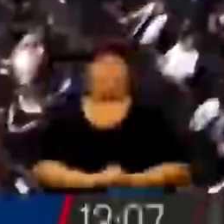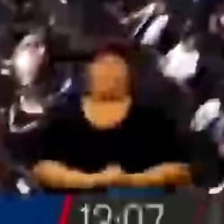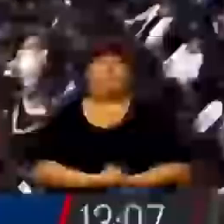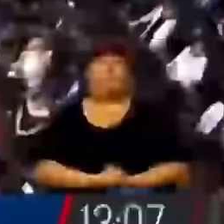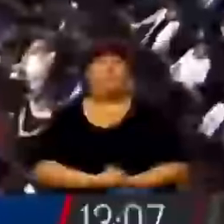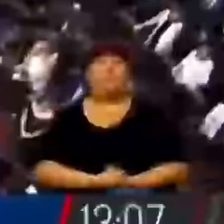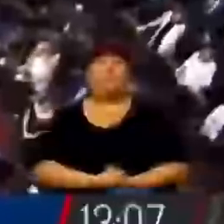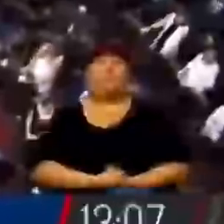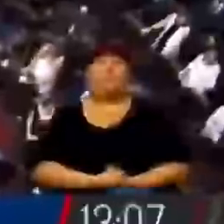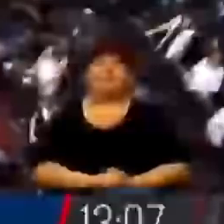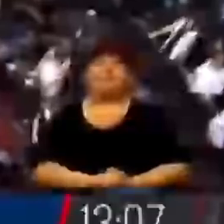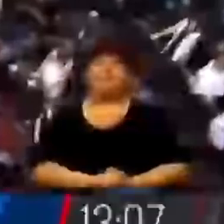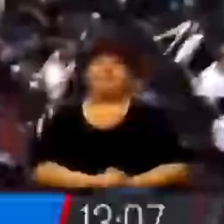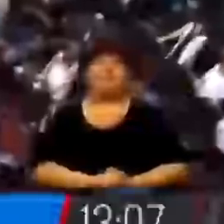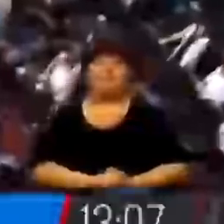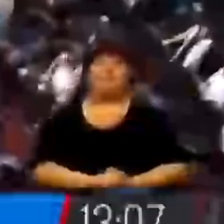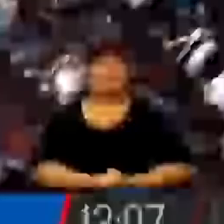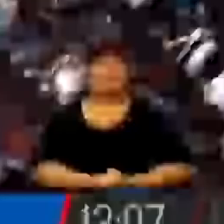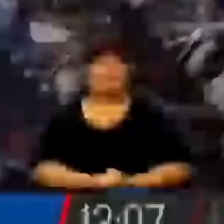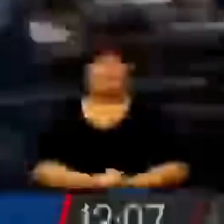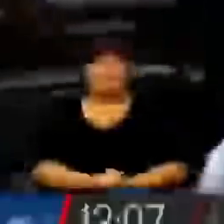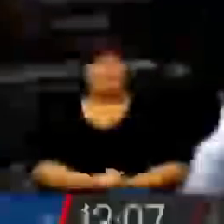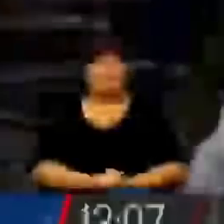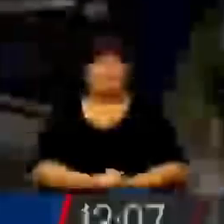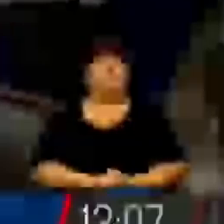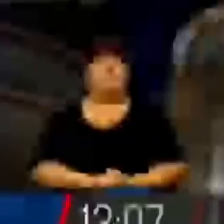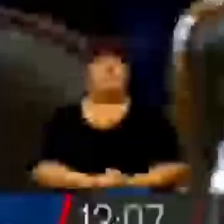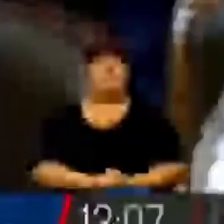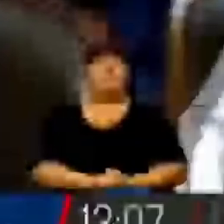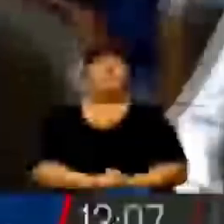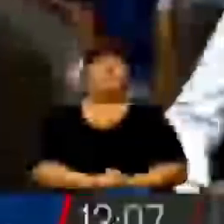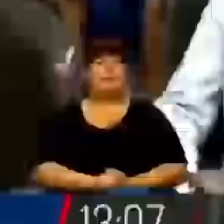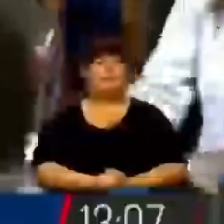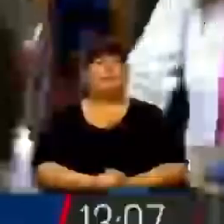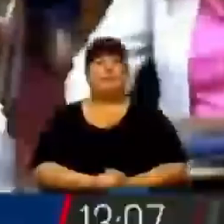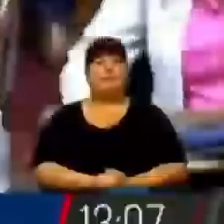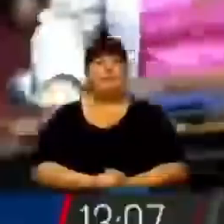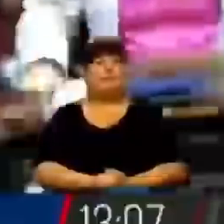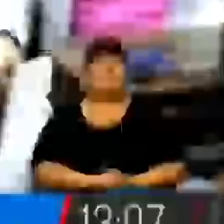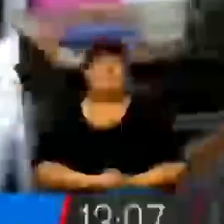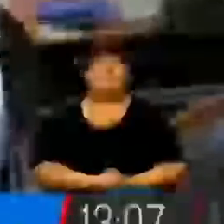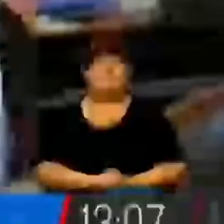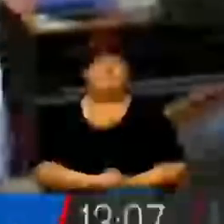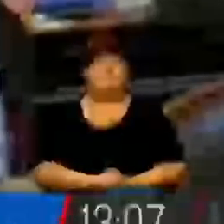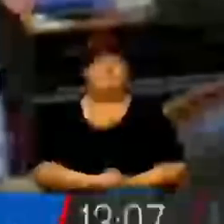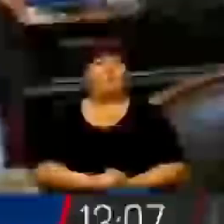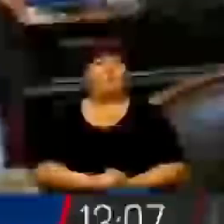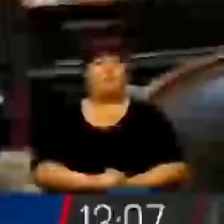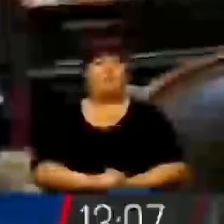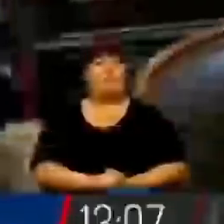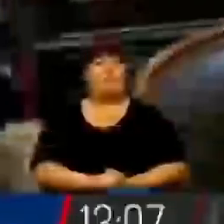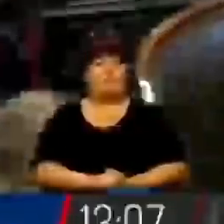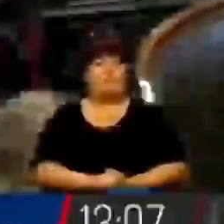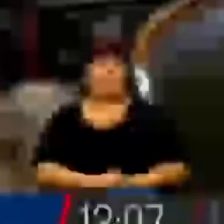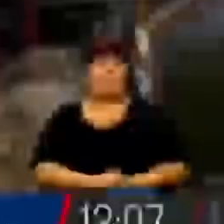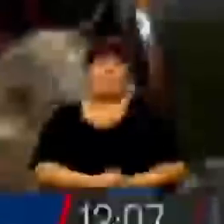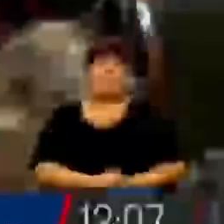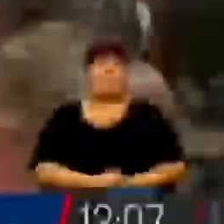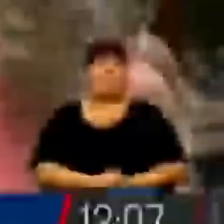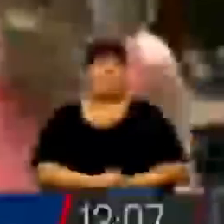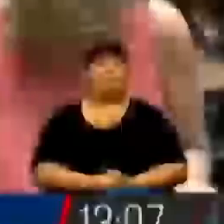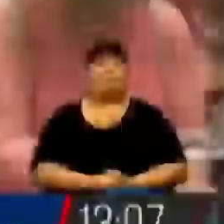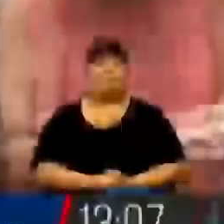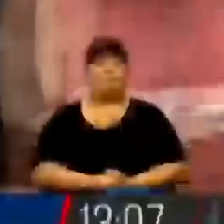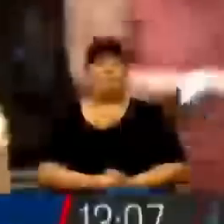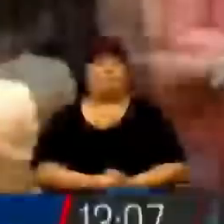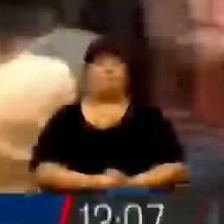jurando los nuevos diputados, ¿no? Los que han ingresado en la última elección, ¿no? Son las dos imágenes del día, lo que está pasando en Puerto Pueyrredón y